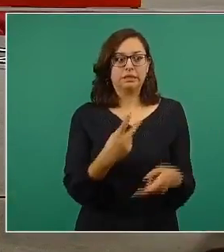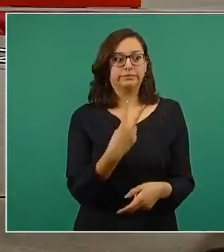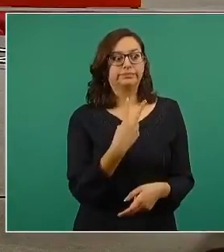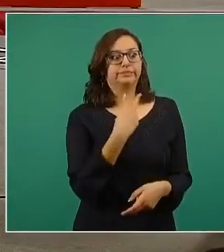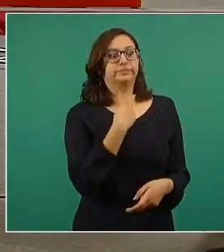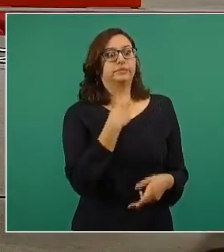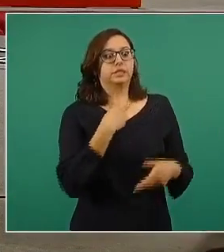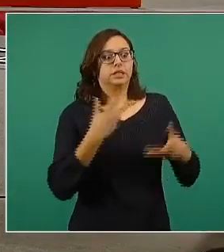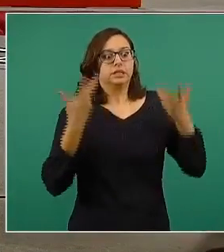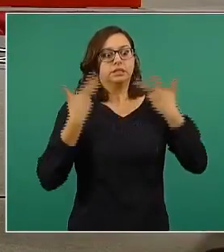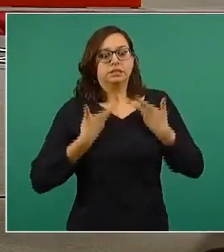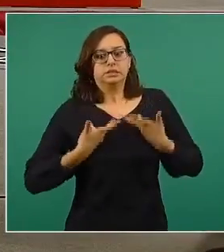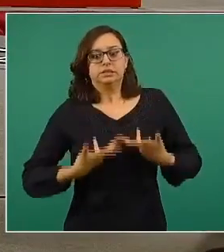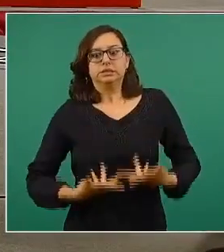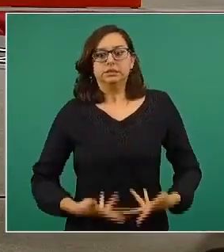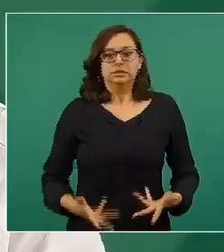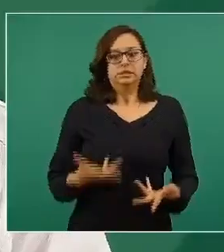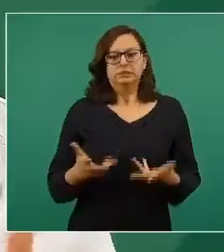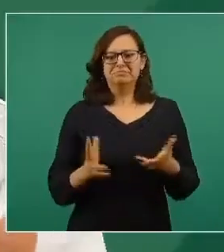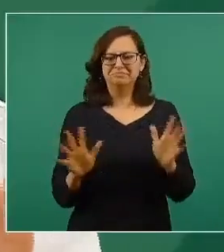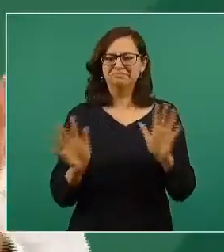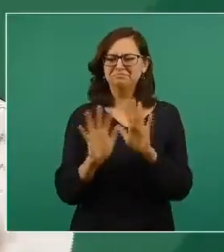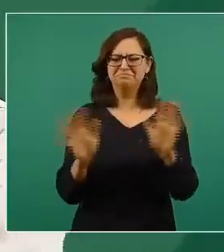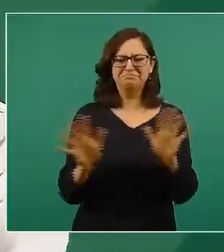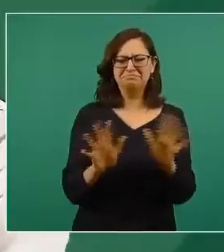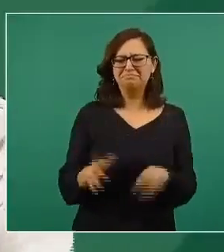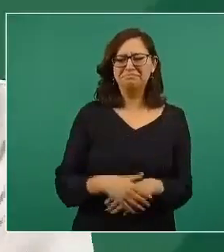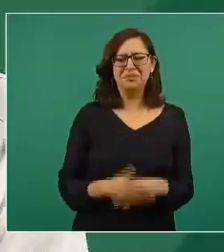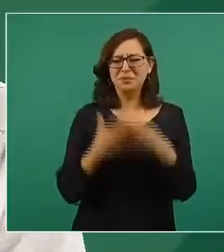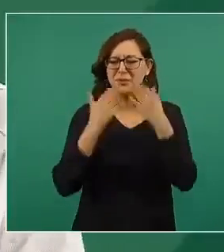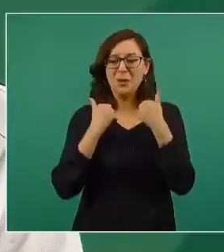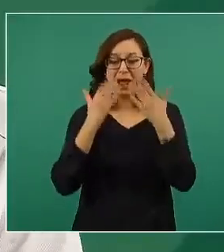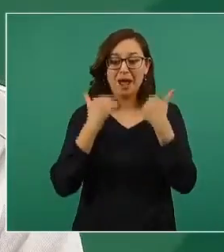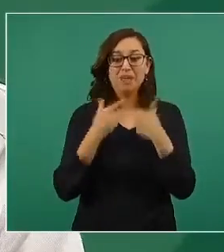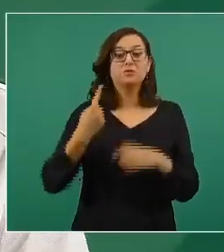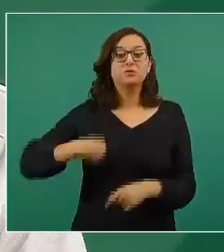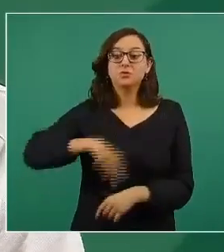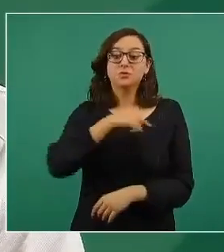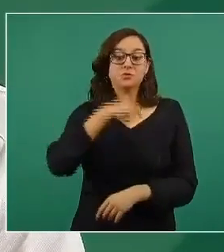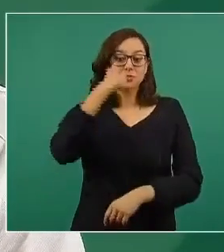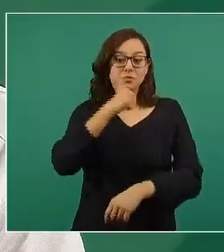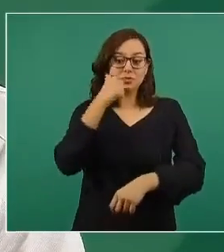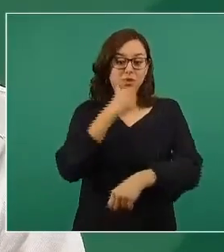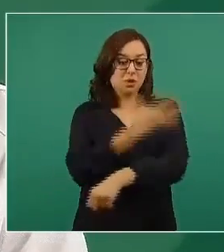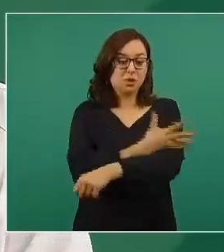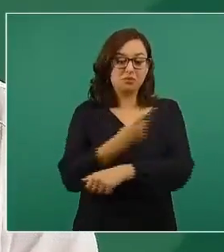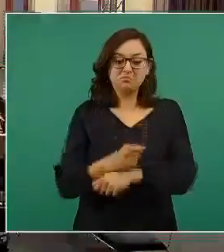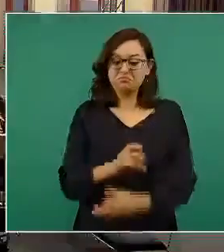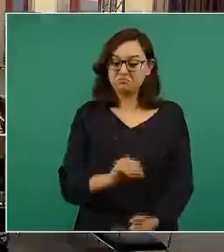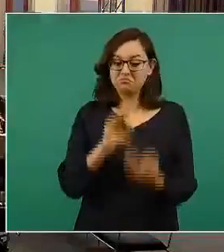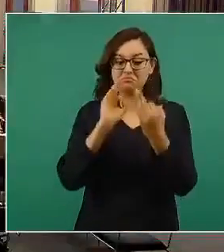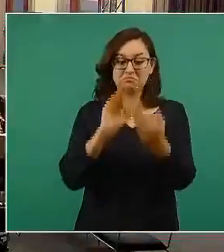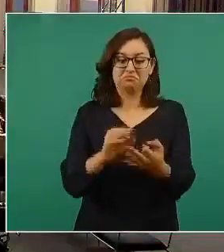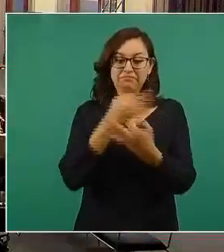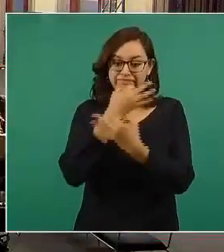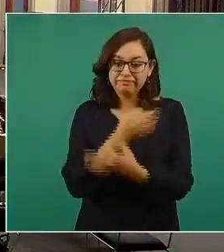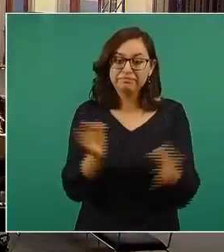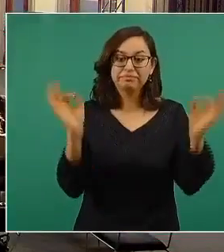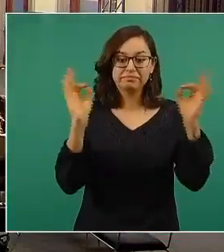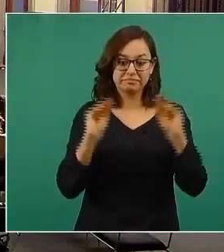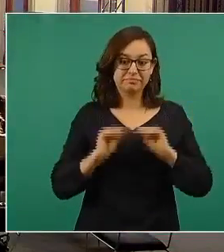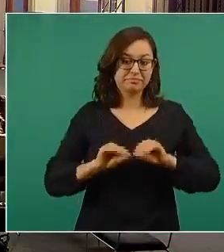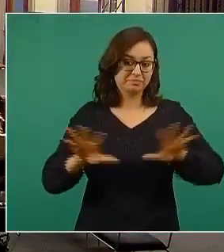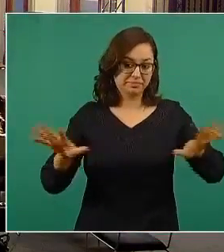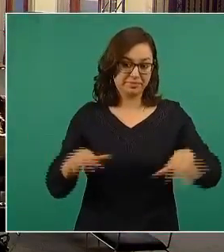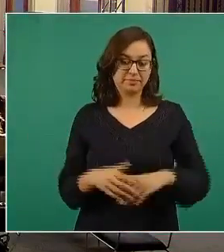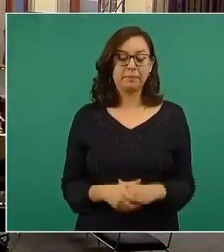tenemos nada que esconder. Lo que decimos, lo decimos de frente y lo seguiremos diciendo así. Bueno, vamos a empezar